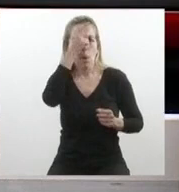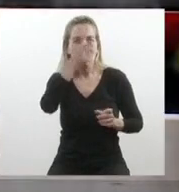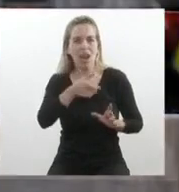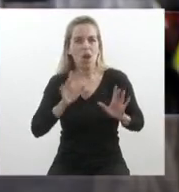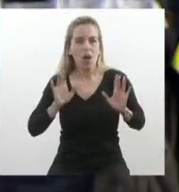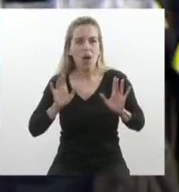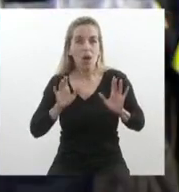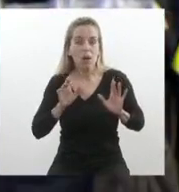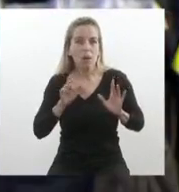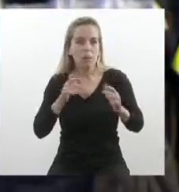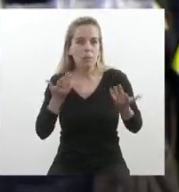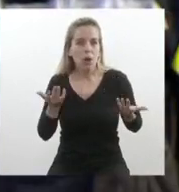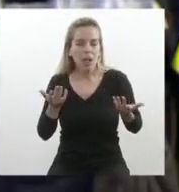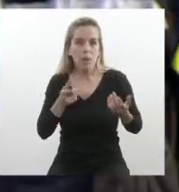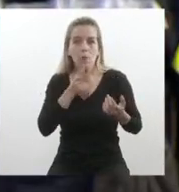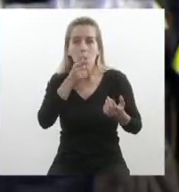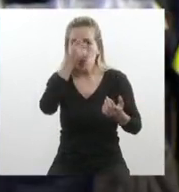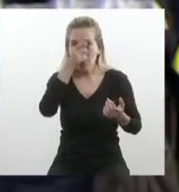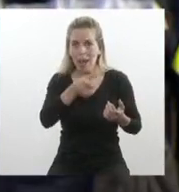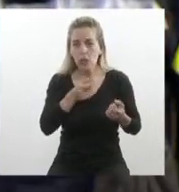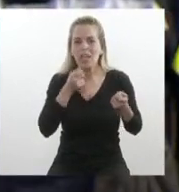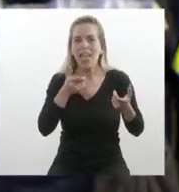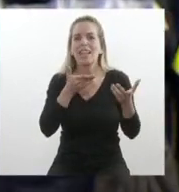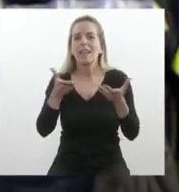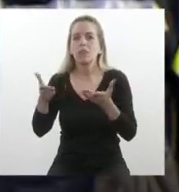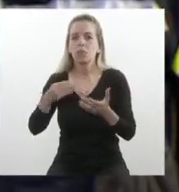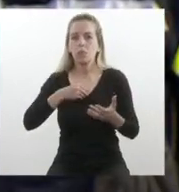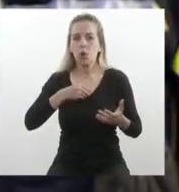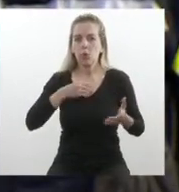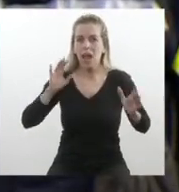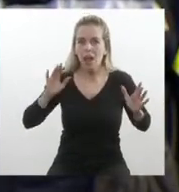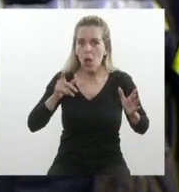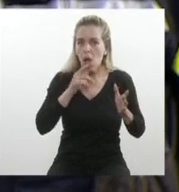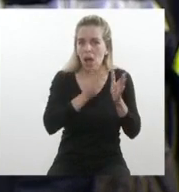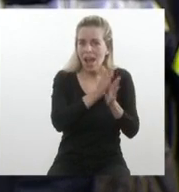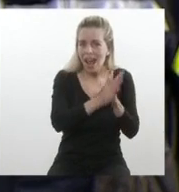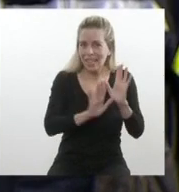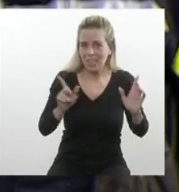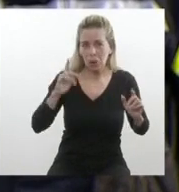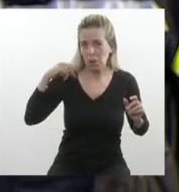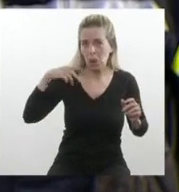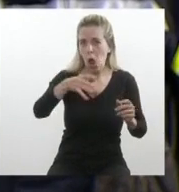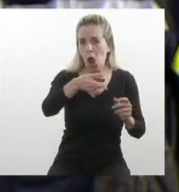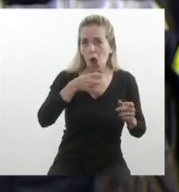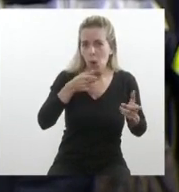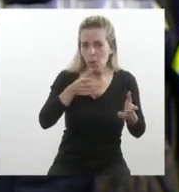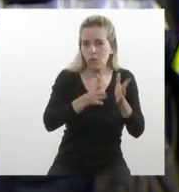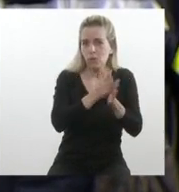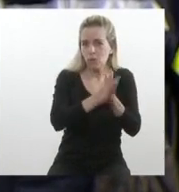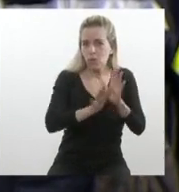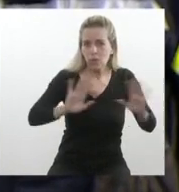Porque no es gente que trabaja de esto, es gente que presta un servicio voluntario en favor del otro. Lo